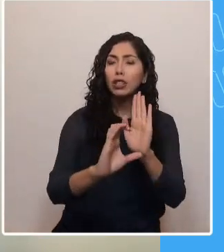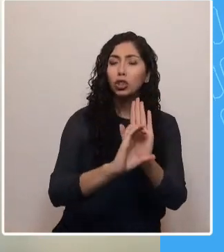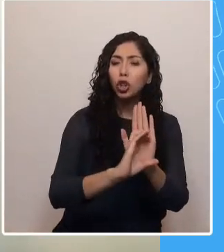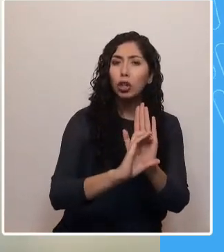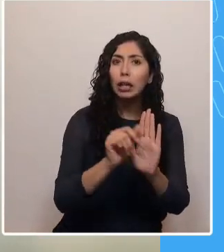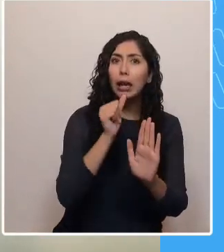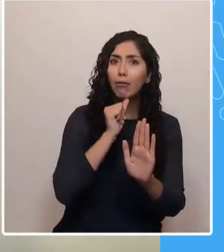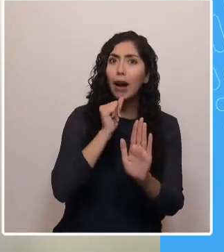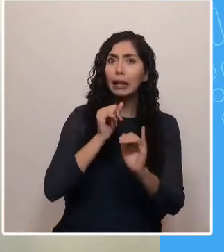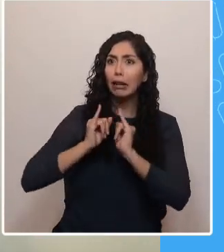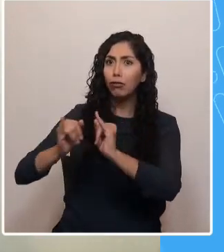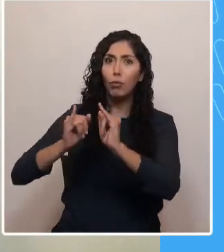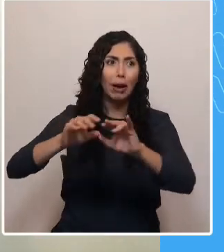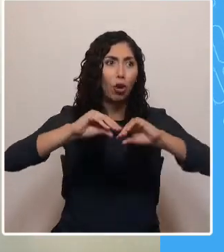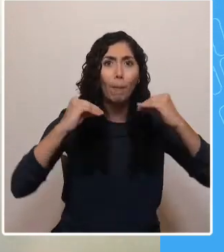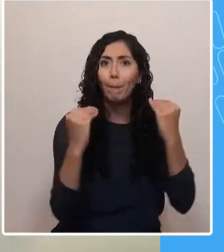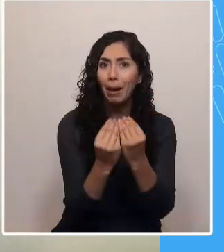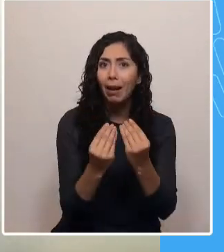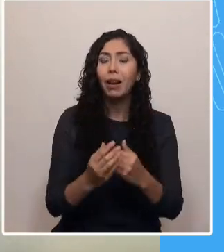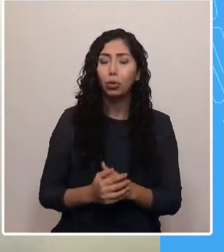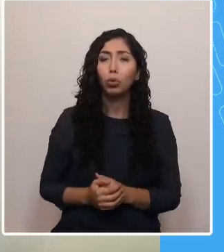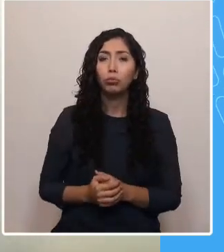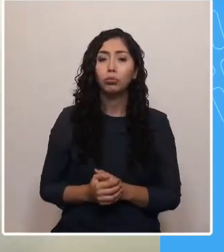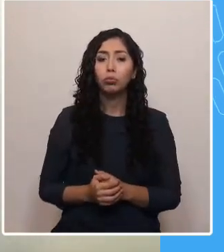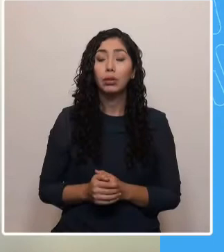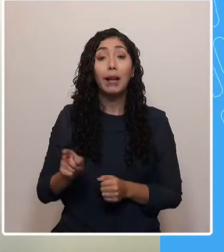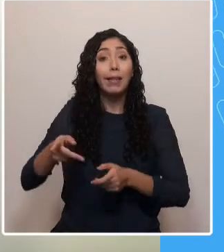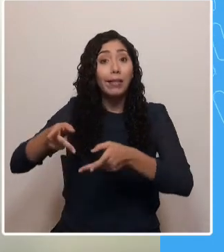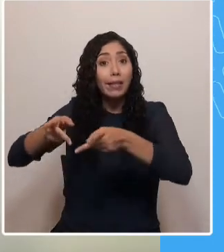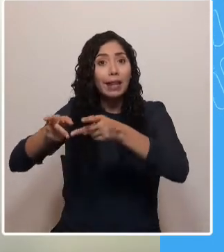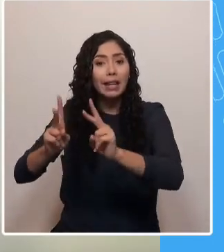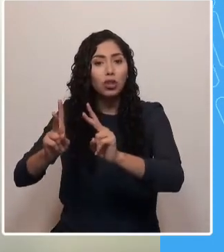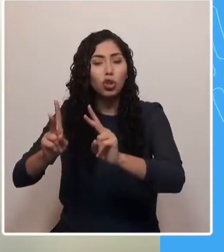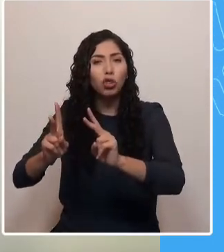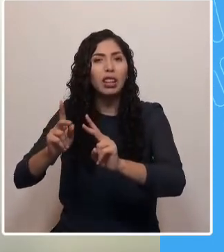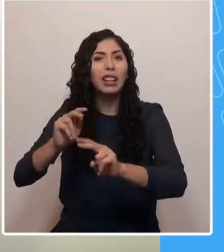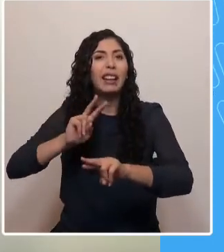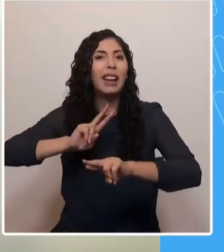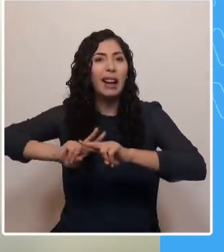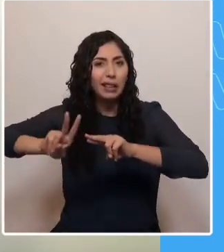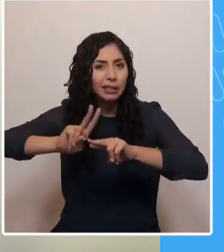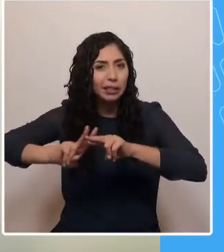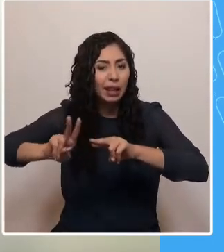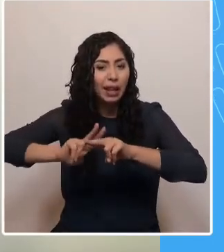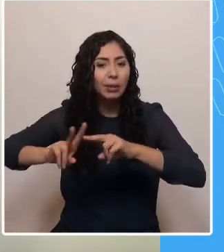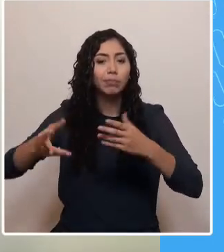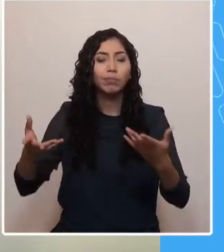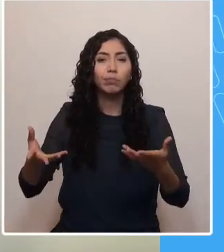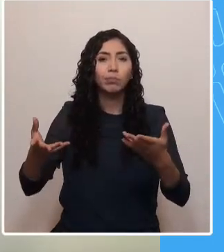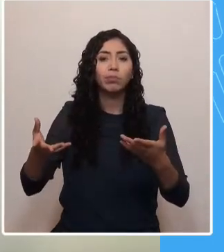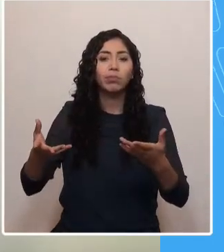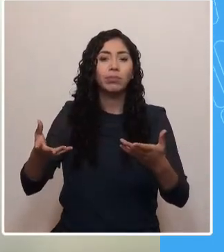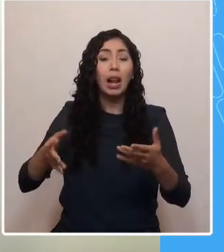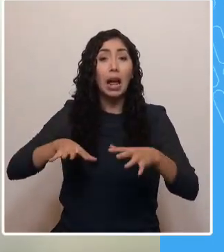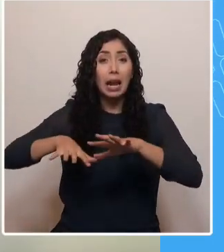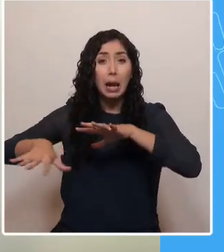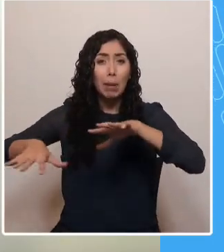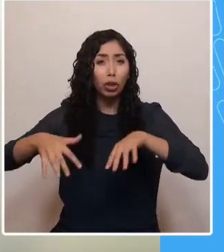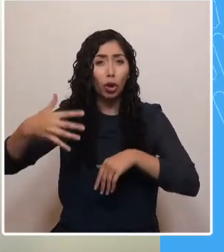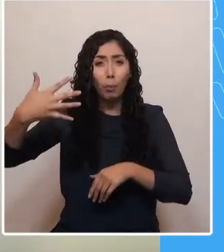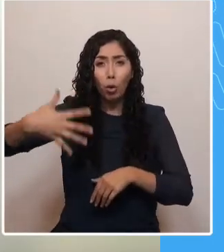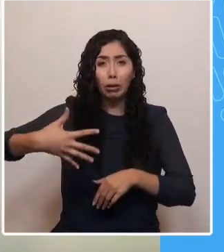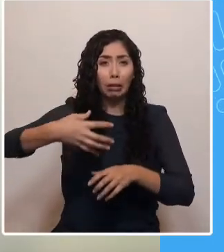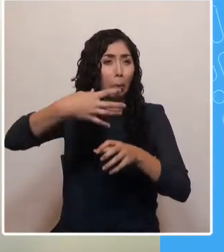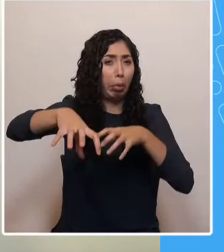han ido aprobando. Estos derechos desmembran, desnaturalizan, despojan de los elementos esenciales que le